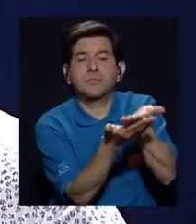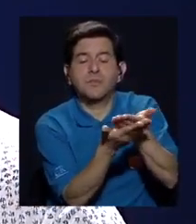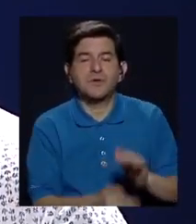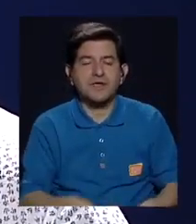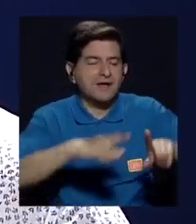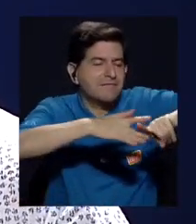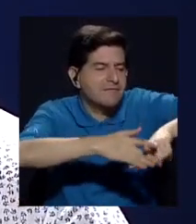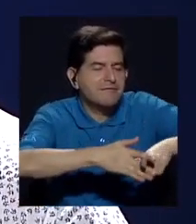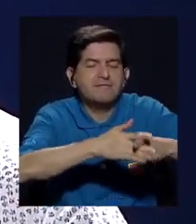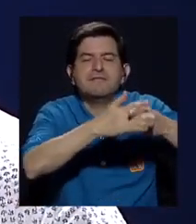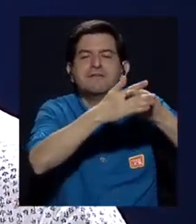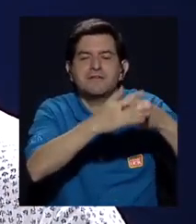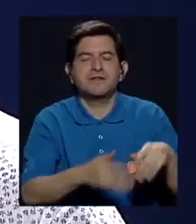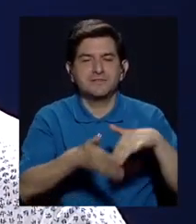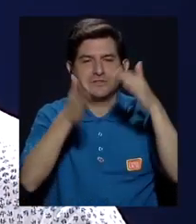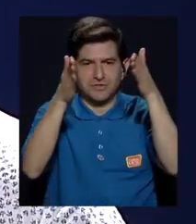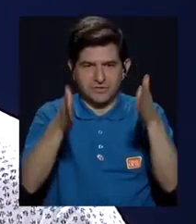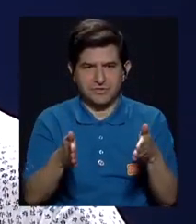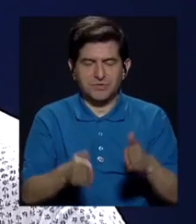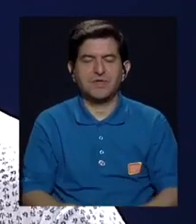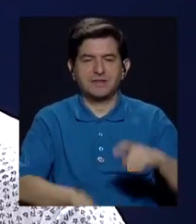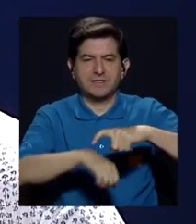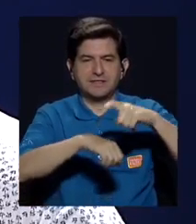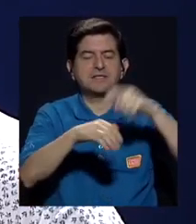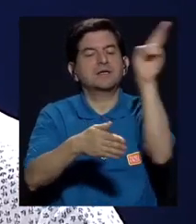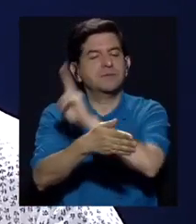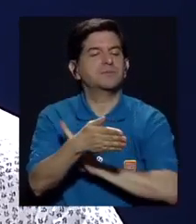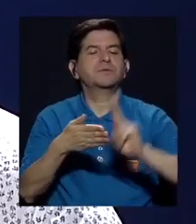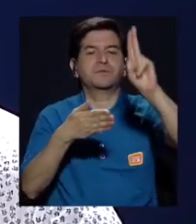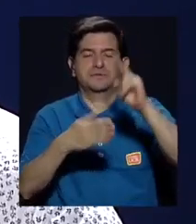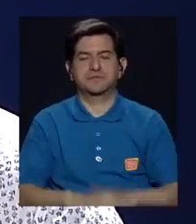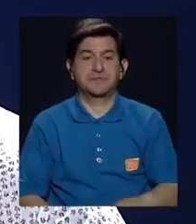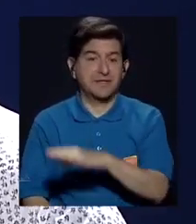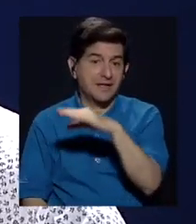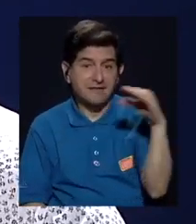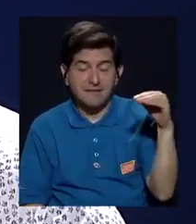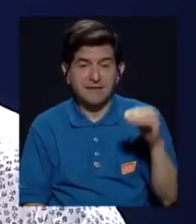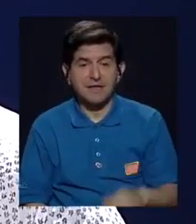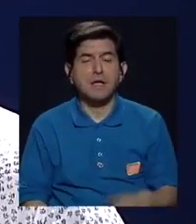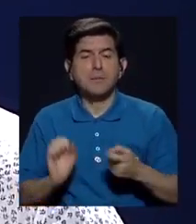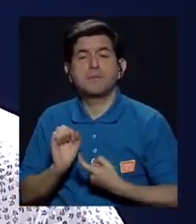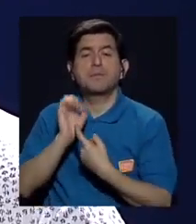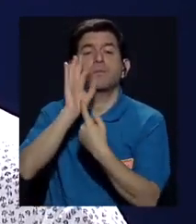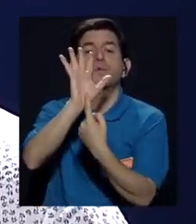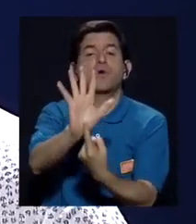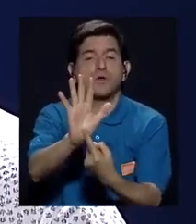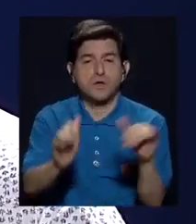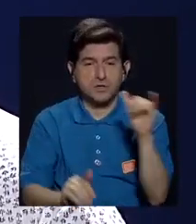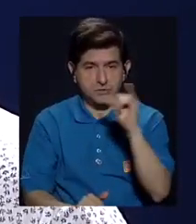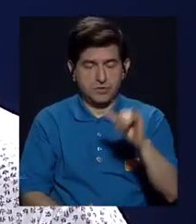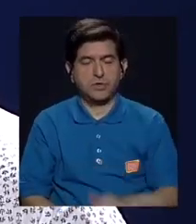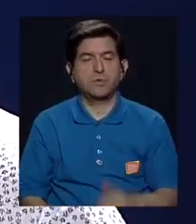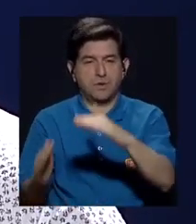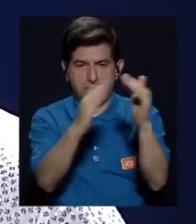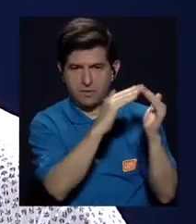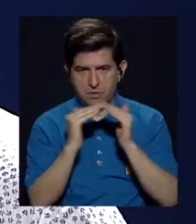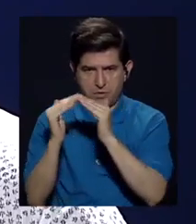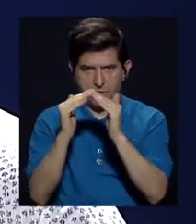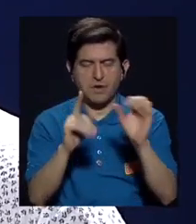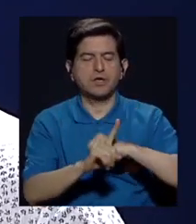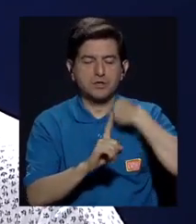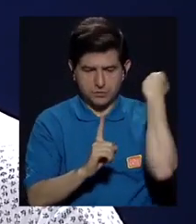semillero para los estudiantes de etapas universitarias. Y tiene una proyección también con la comunidad, con